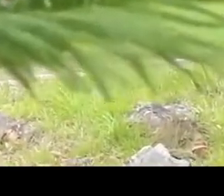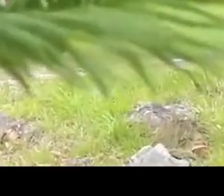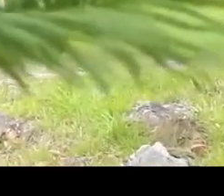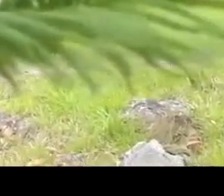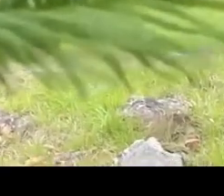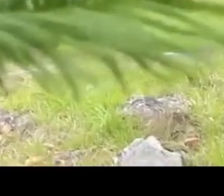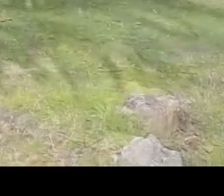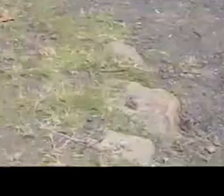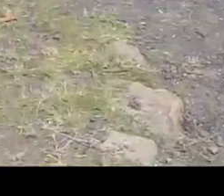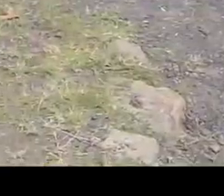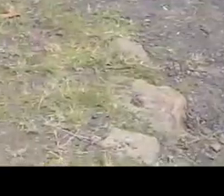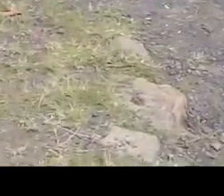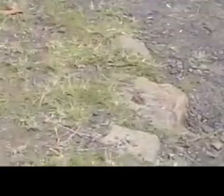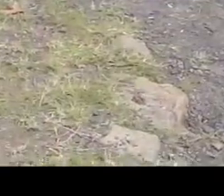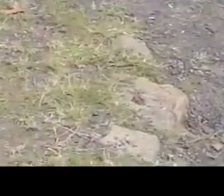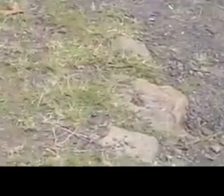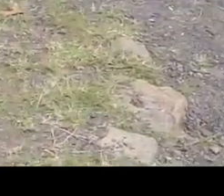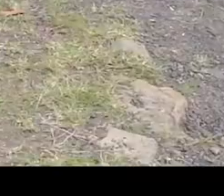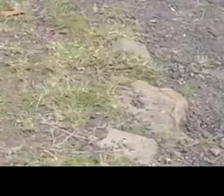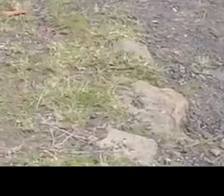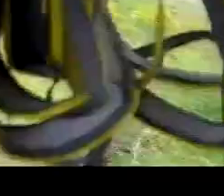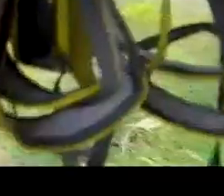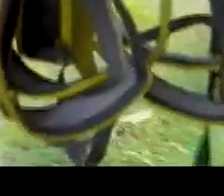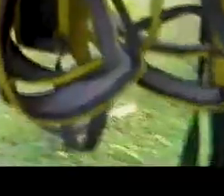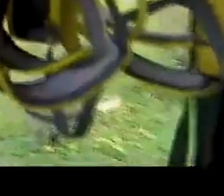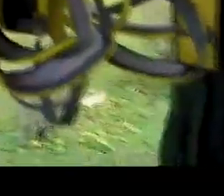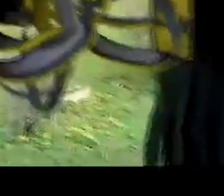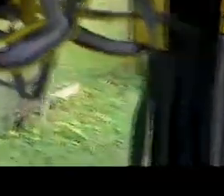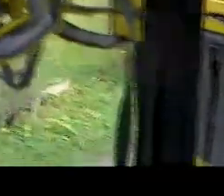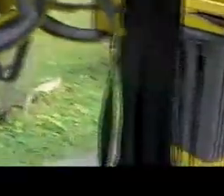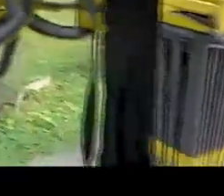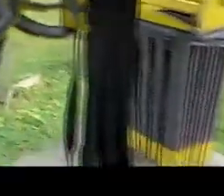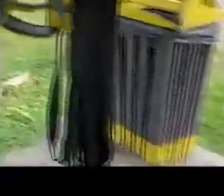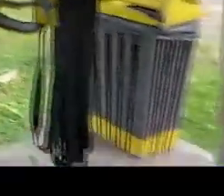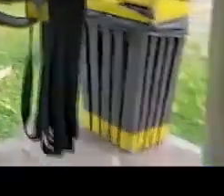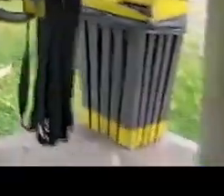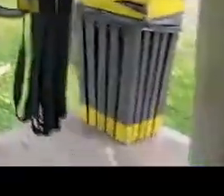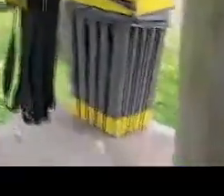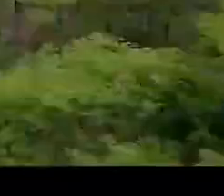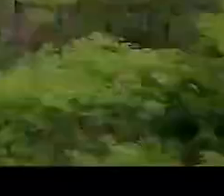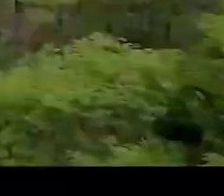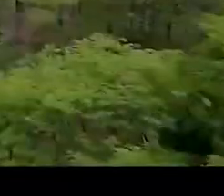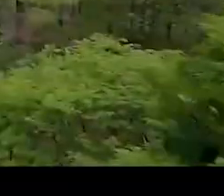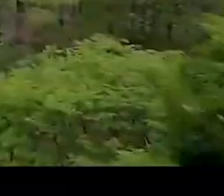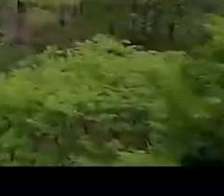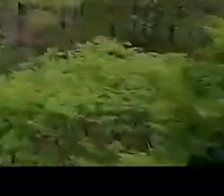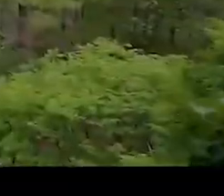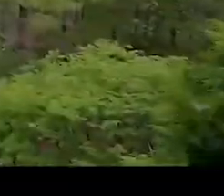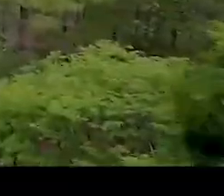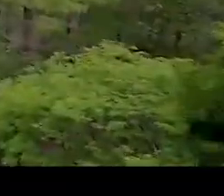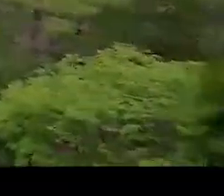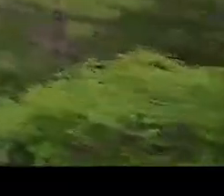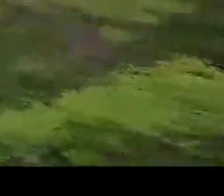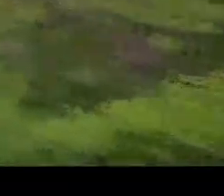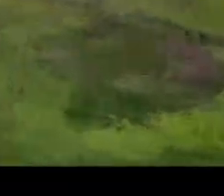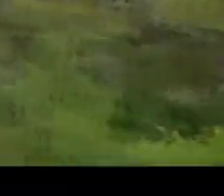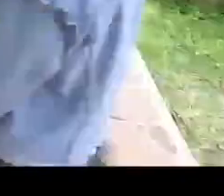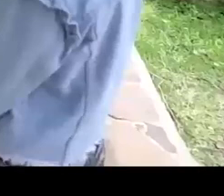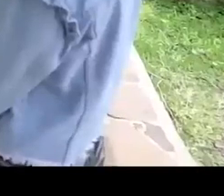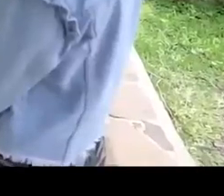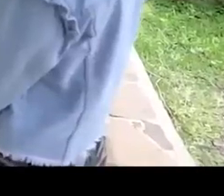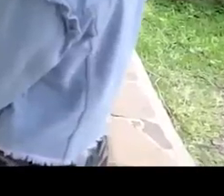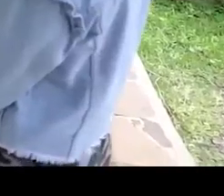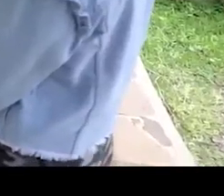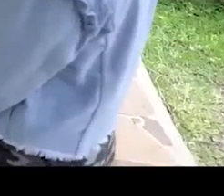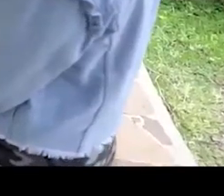Bienvenidos acá a Nopitur La Brillera. Lo que es el recorrido completo, tenemos lo que es 1.5 kilómetros, tenemos 8 cables, 9 plataformas, tenemos